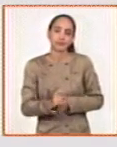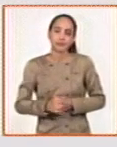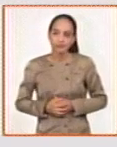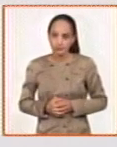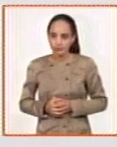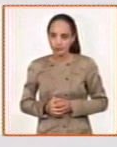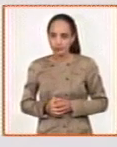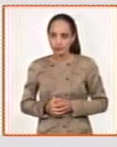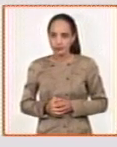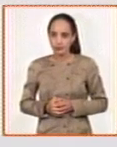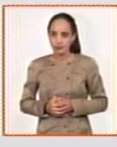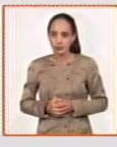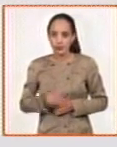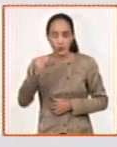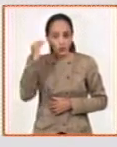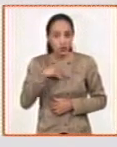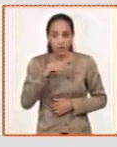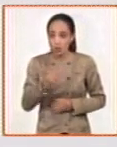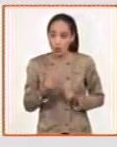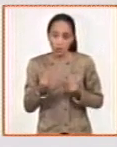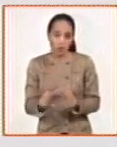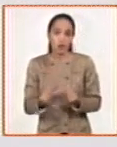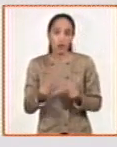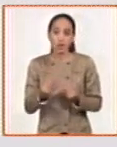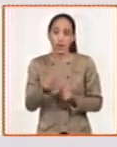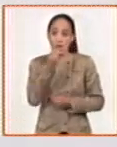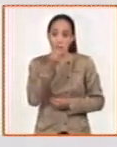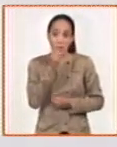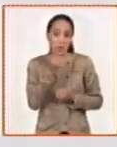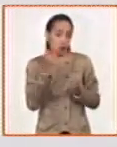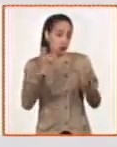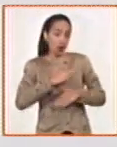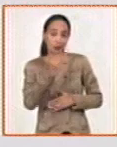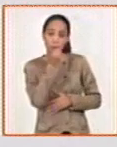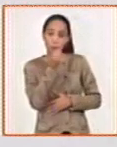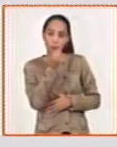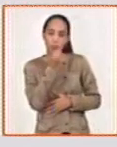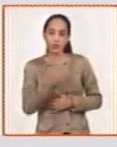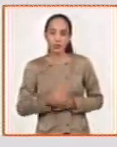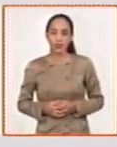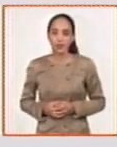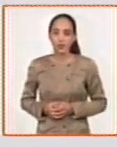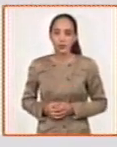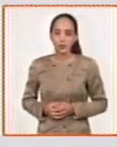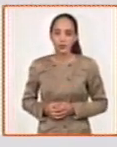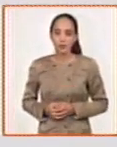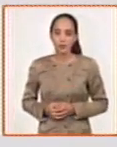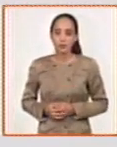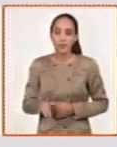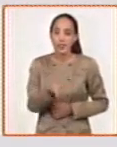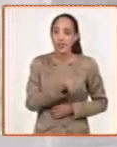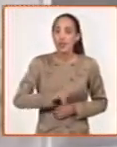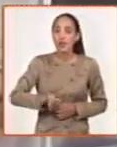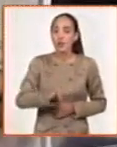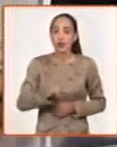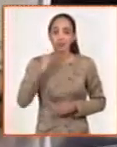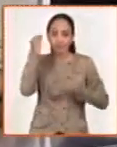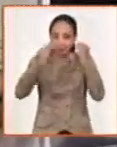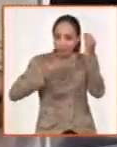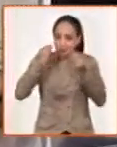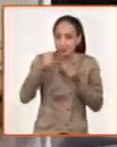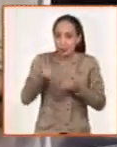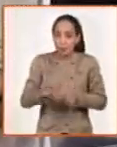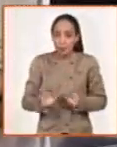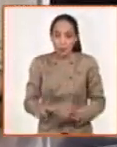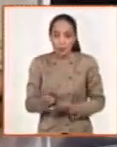Yo sé que si no le llevo la comida se queda sin comer. Y he seguido, como hemos seguido casi todos, preocupándonos por estas cosas,